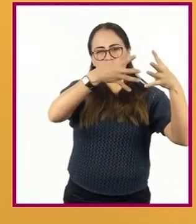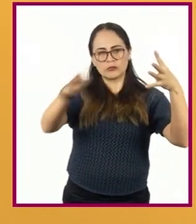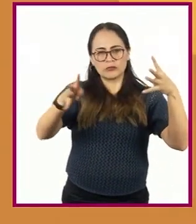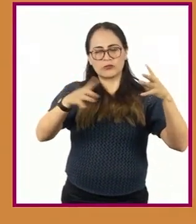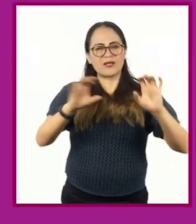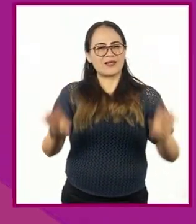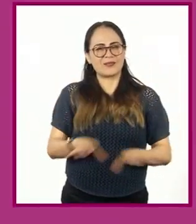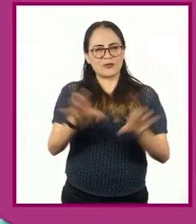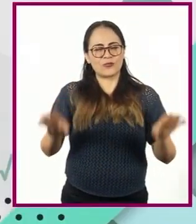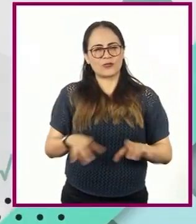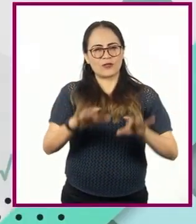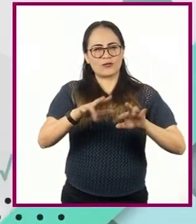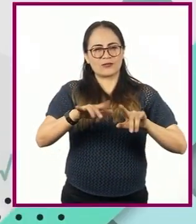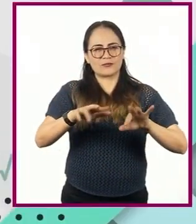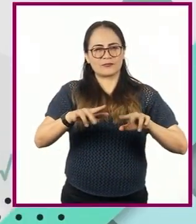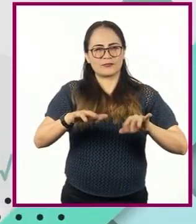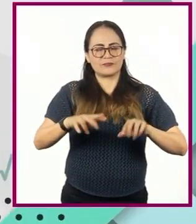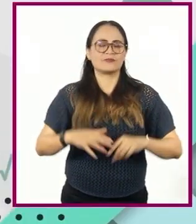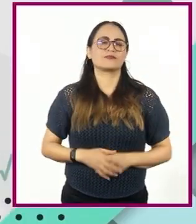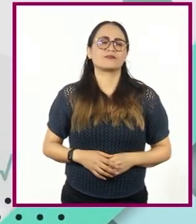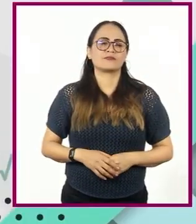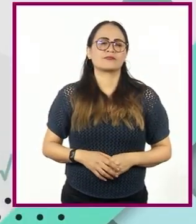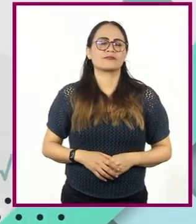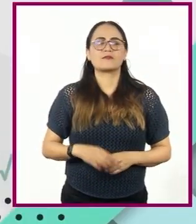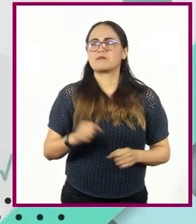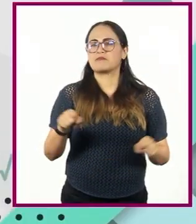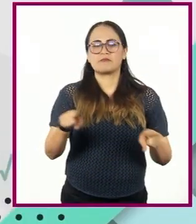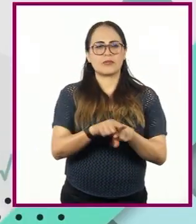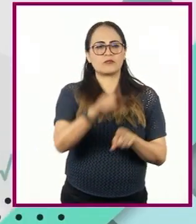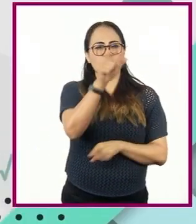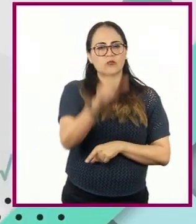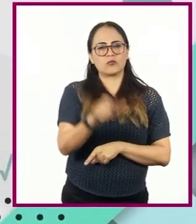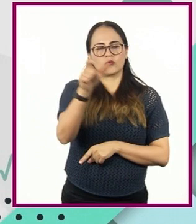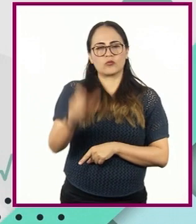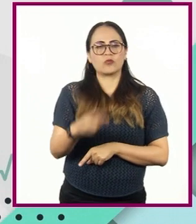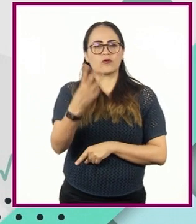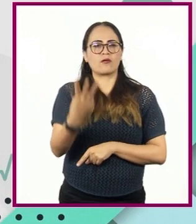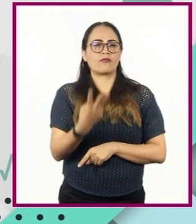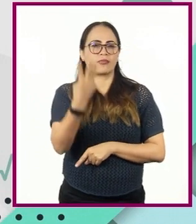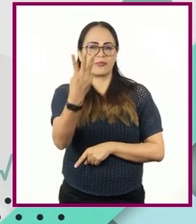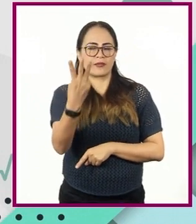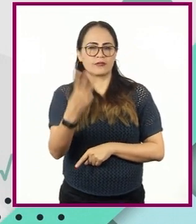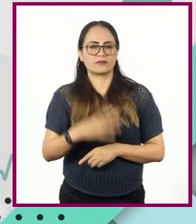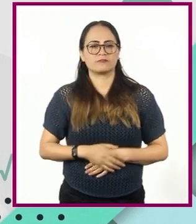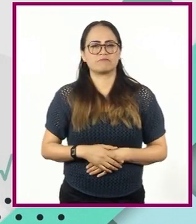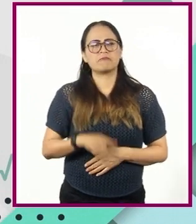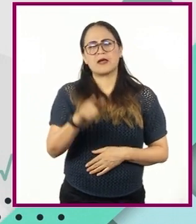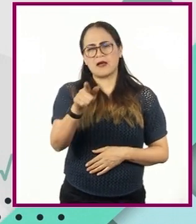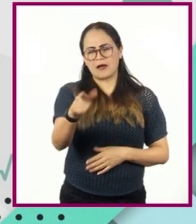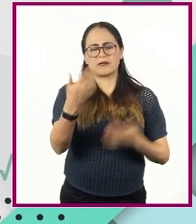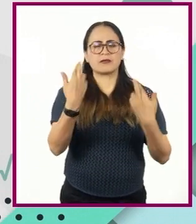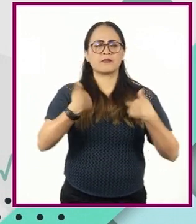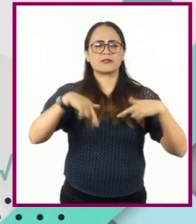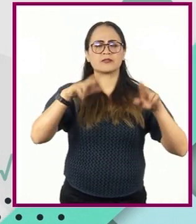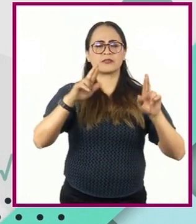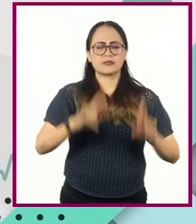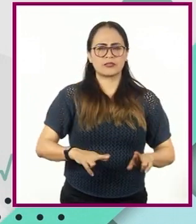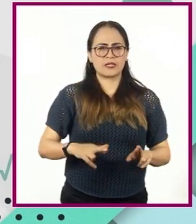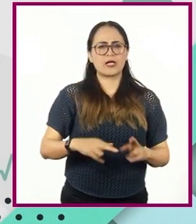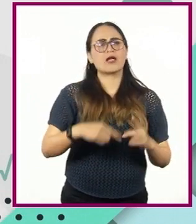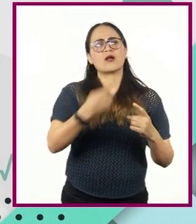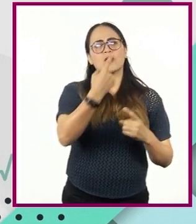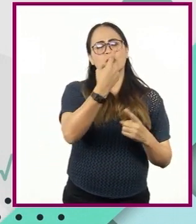cálculo. Emplearemos 3 columnas en una hoja electrónica de cálculo para representar 2 más